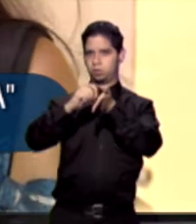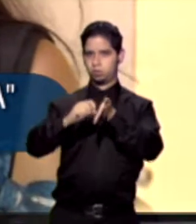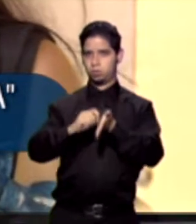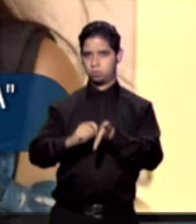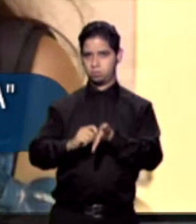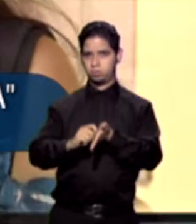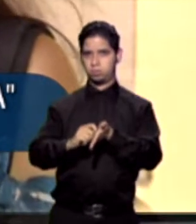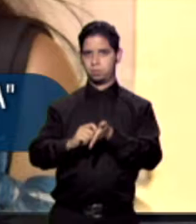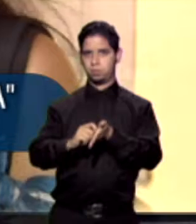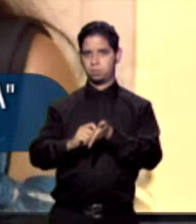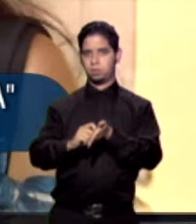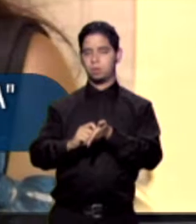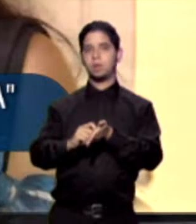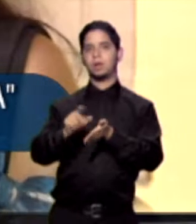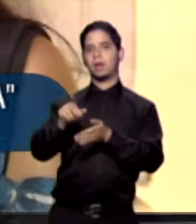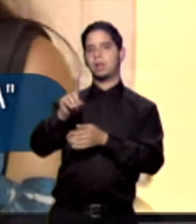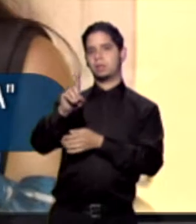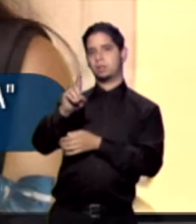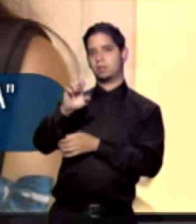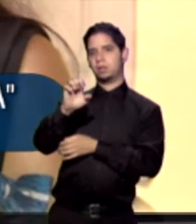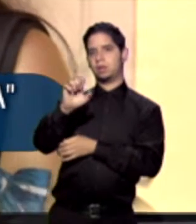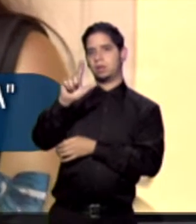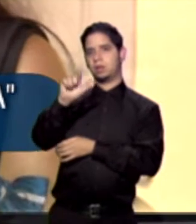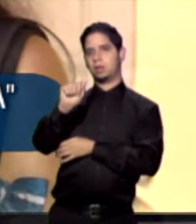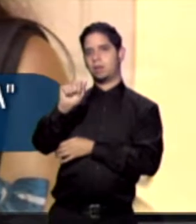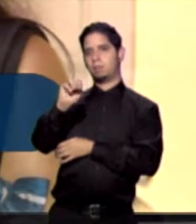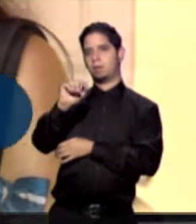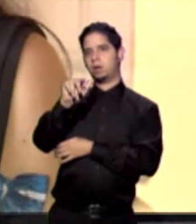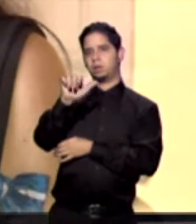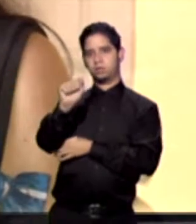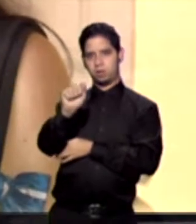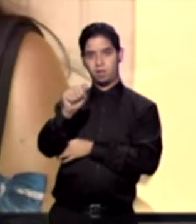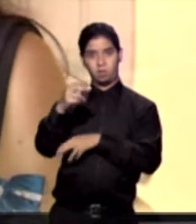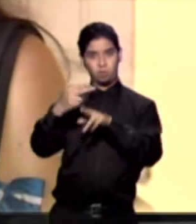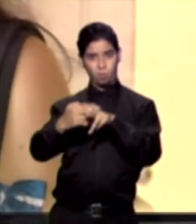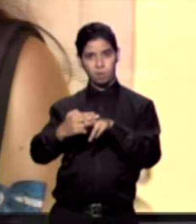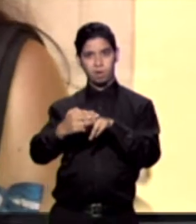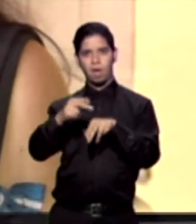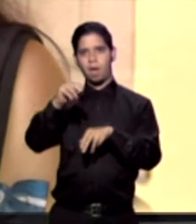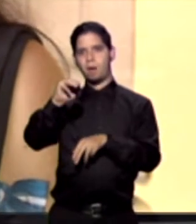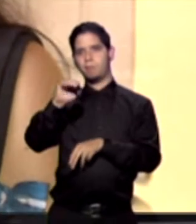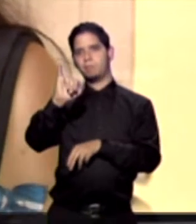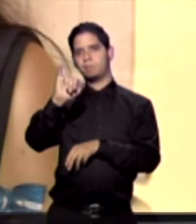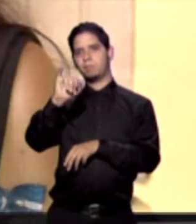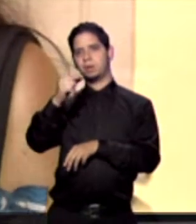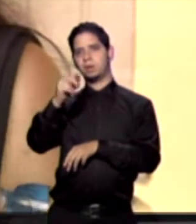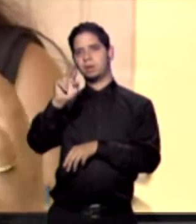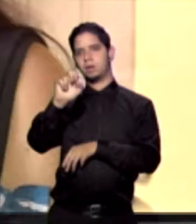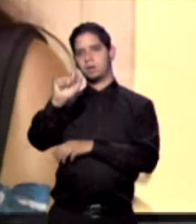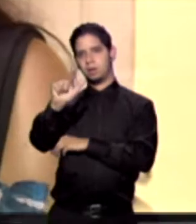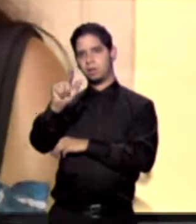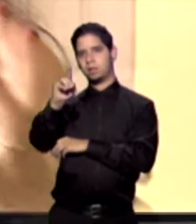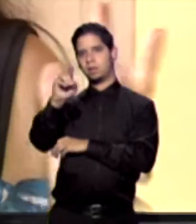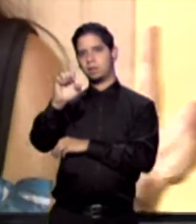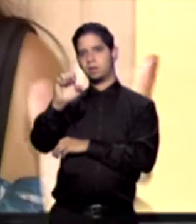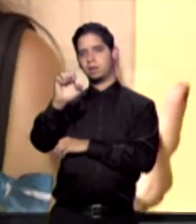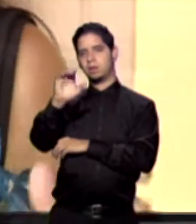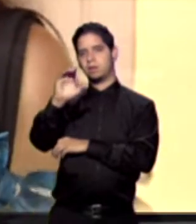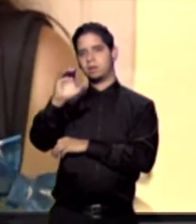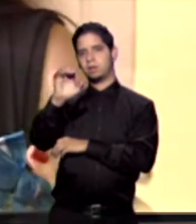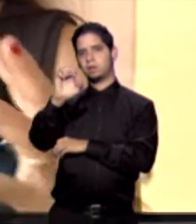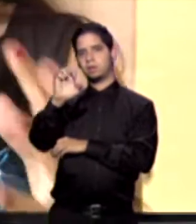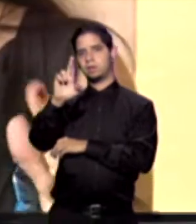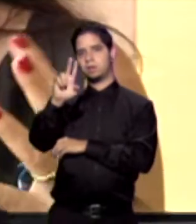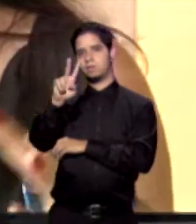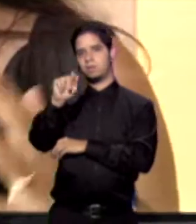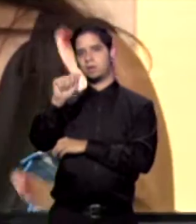escritor de La Mancha, ese gran escritor Miguel de Cervantes. Así que sí, nosotros hemos tenido la oportunidad de poder viajar y transmitir